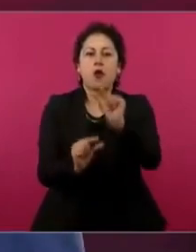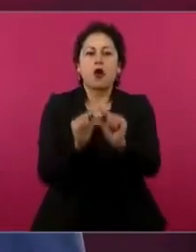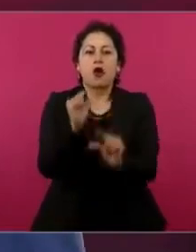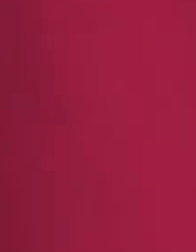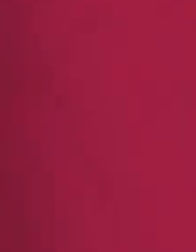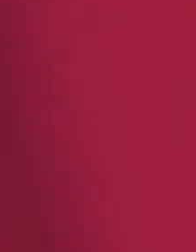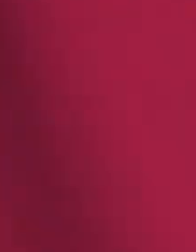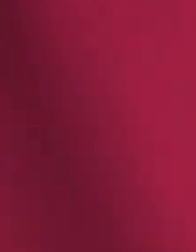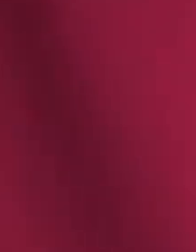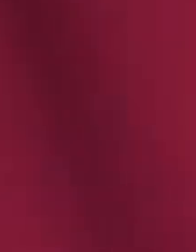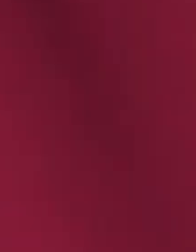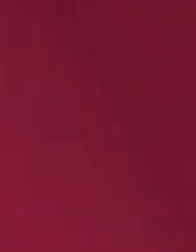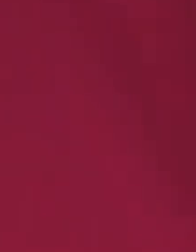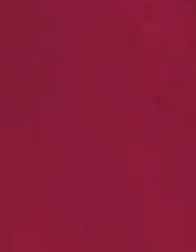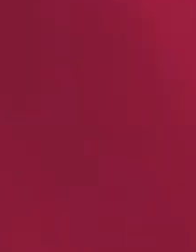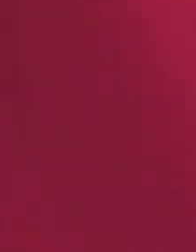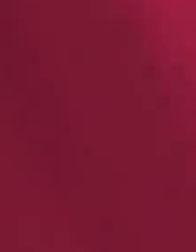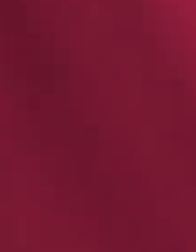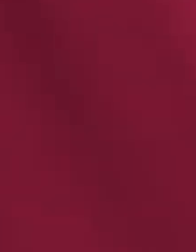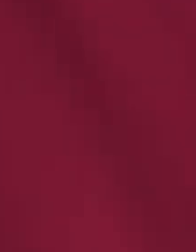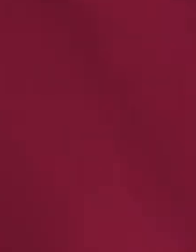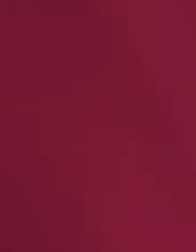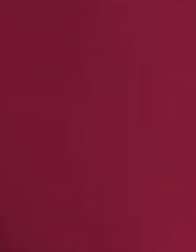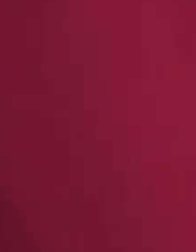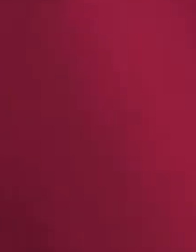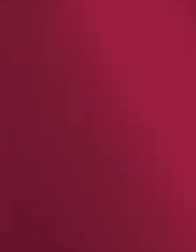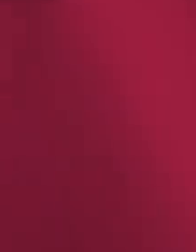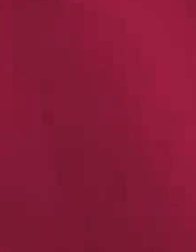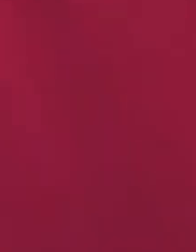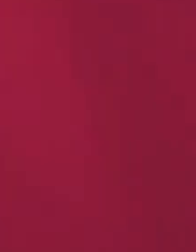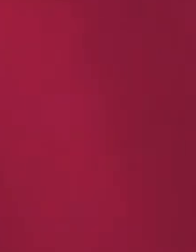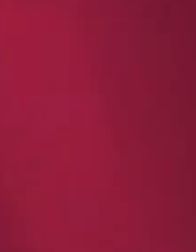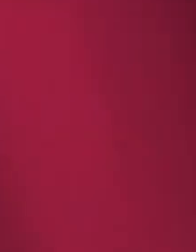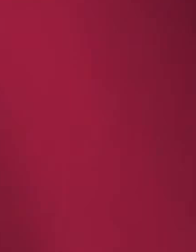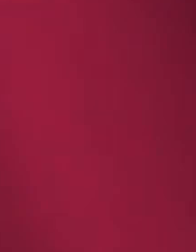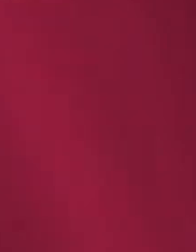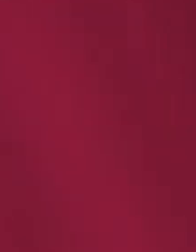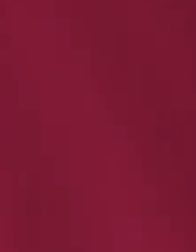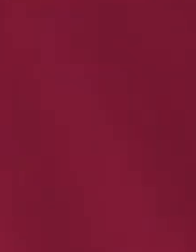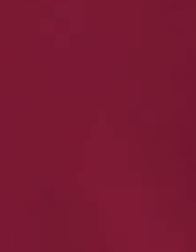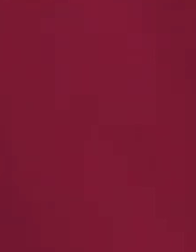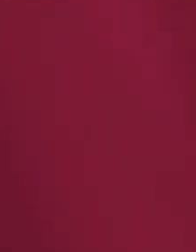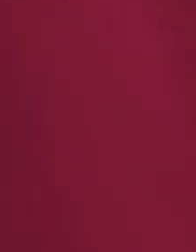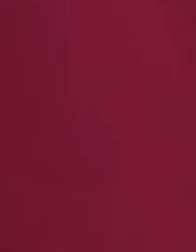en los precios gobierno de México